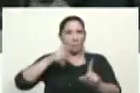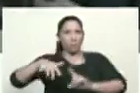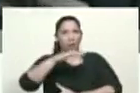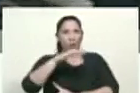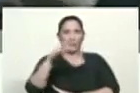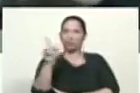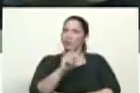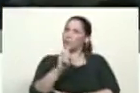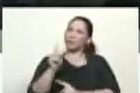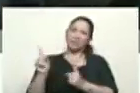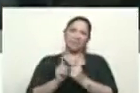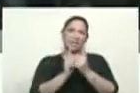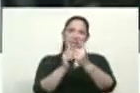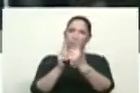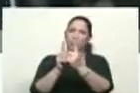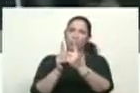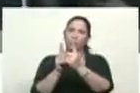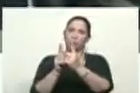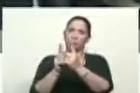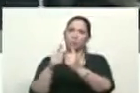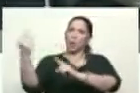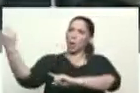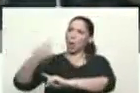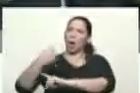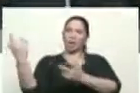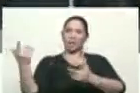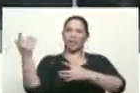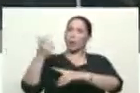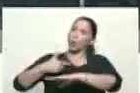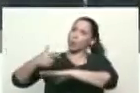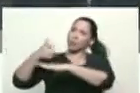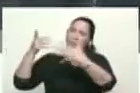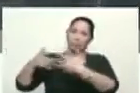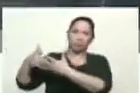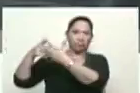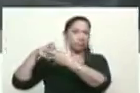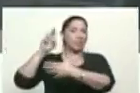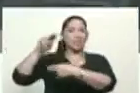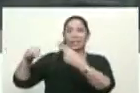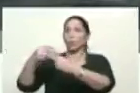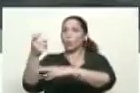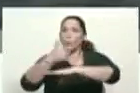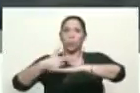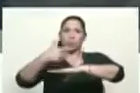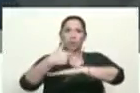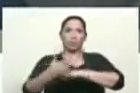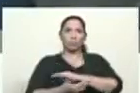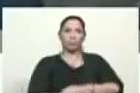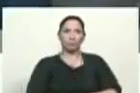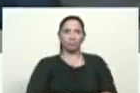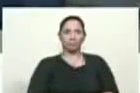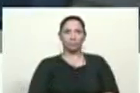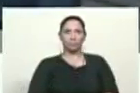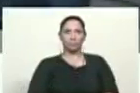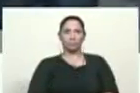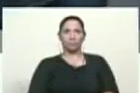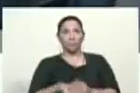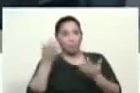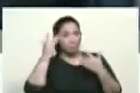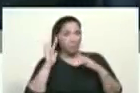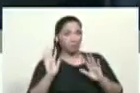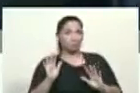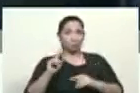No seguimos órdenes ni del gobierno norteamericano ni de ningún gobierno. Ah, bueno, después